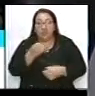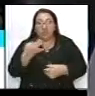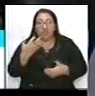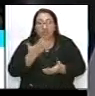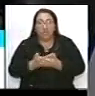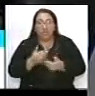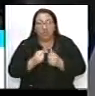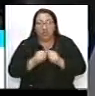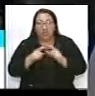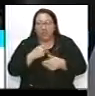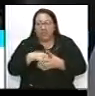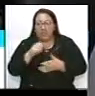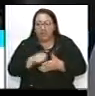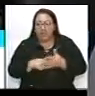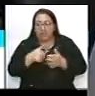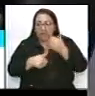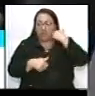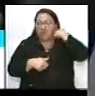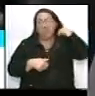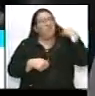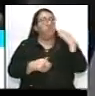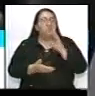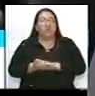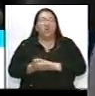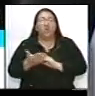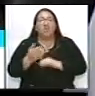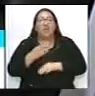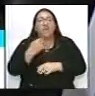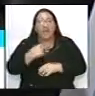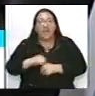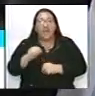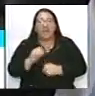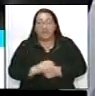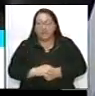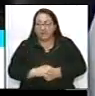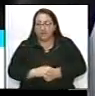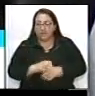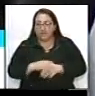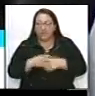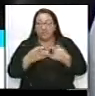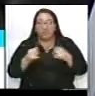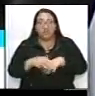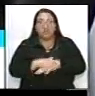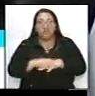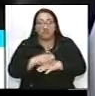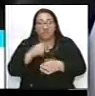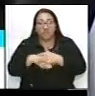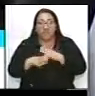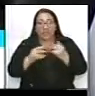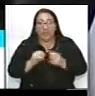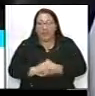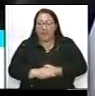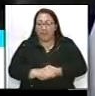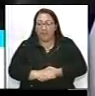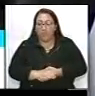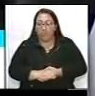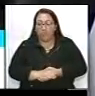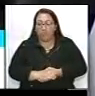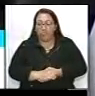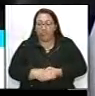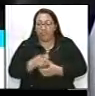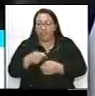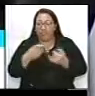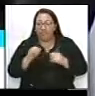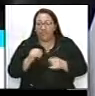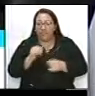a ello, sobre las firmas del oficio, sobre los viajes, sobre el informe de gestión. En el informe de gestión también está, presidenta, en el informe